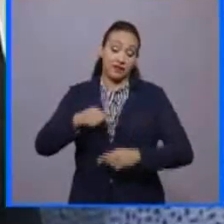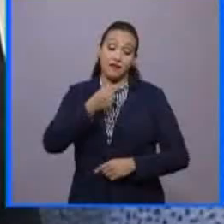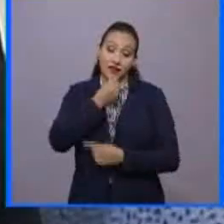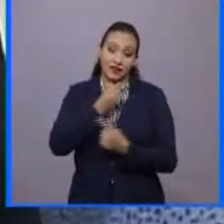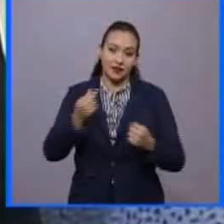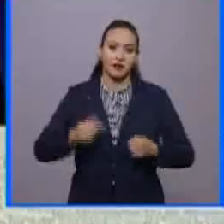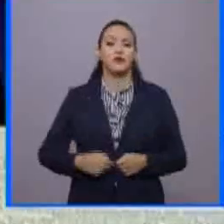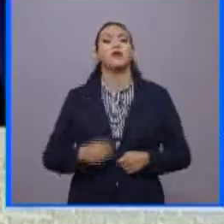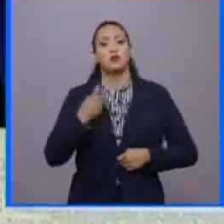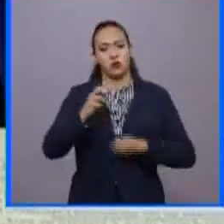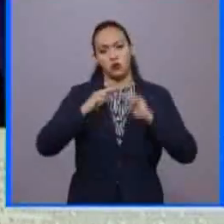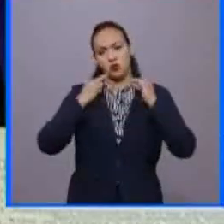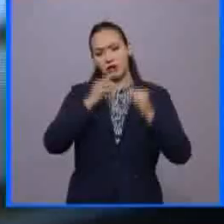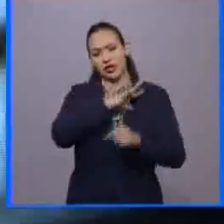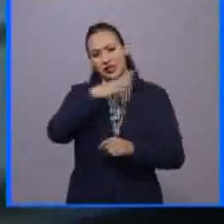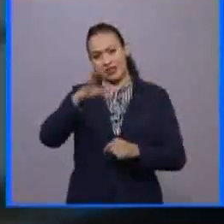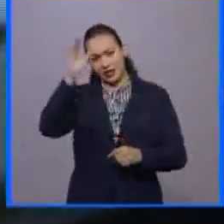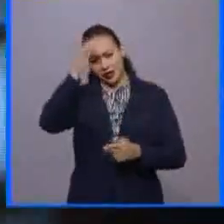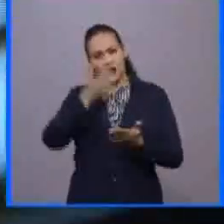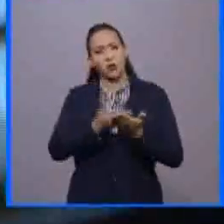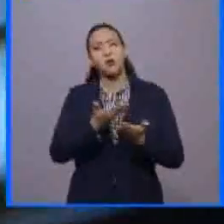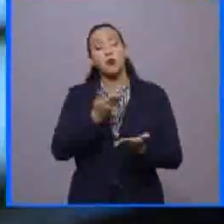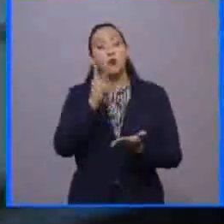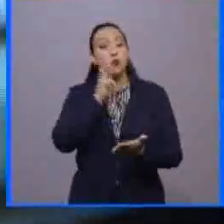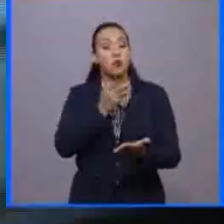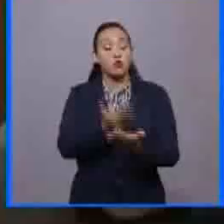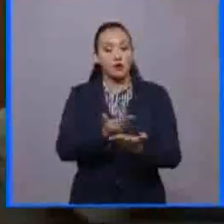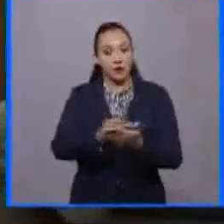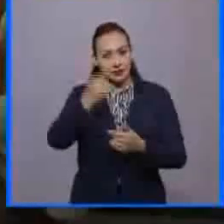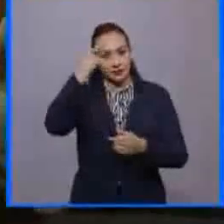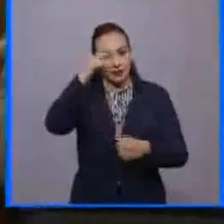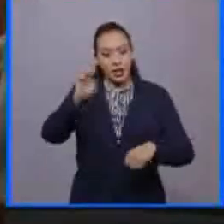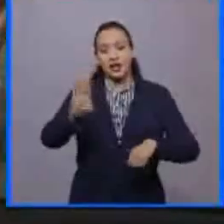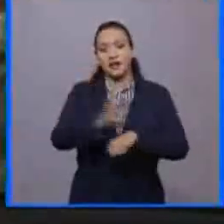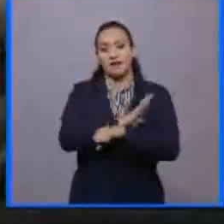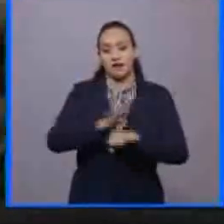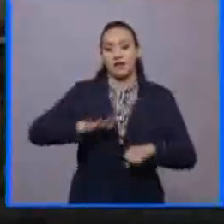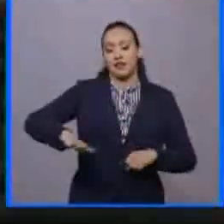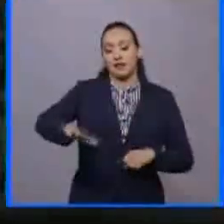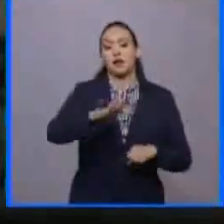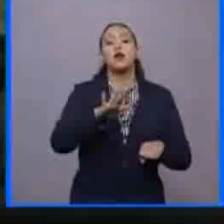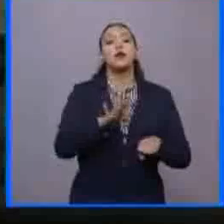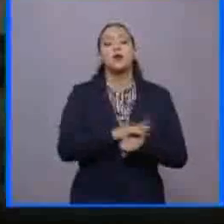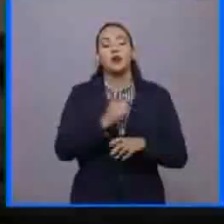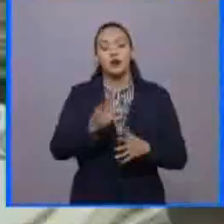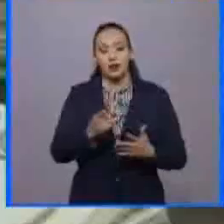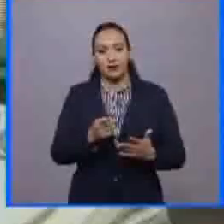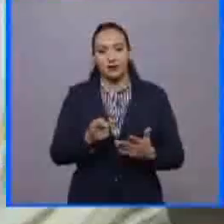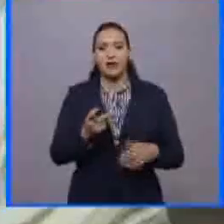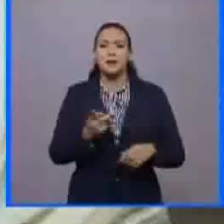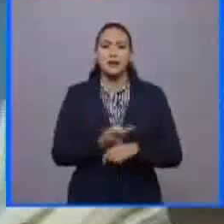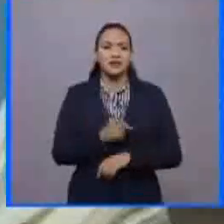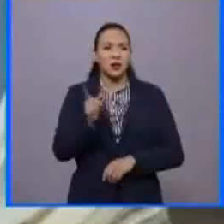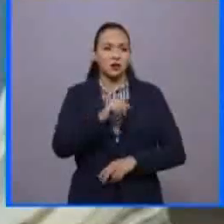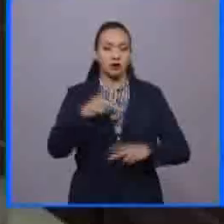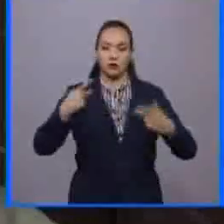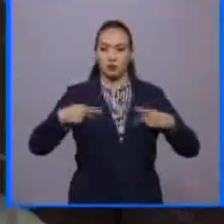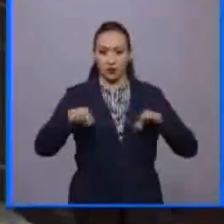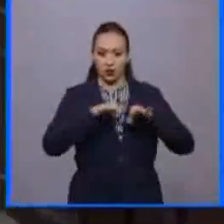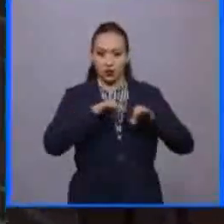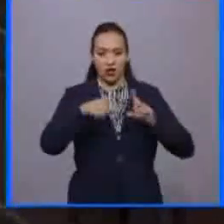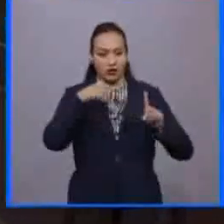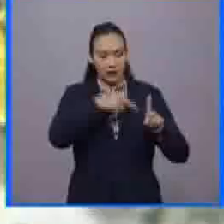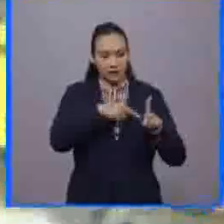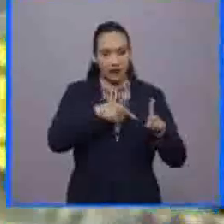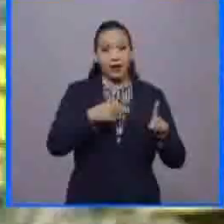del Conocimiento debe ordenar pruebas para mejor proveer, especialmente cuando involucra el cese de una persona trabajadora